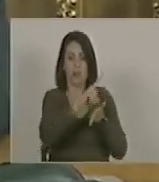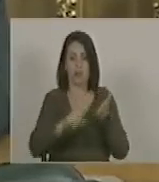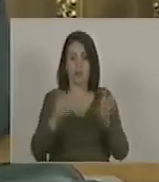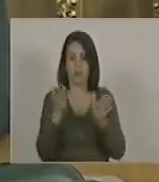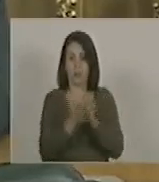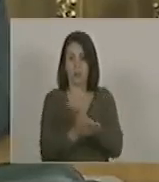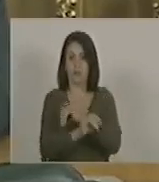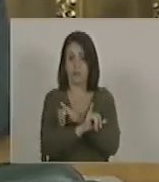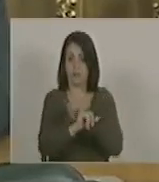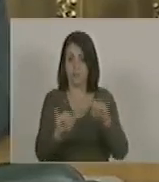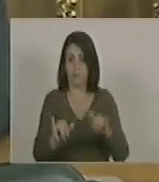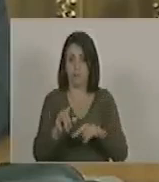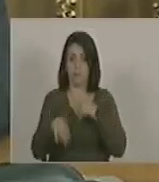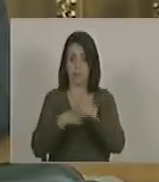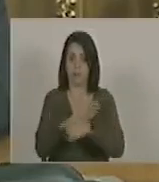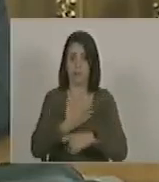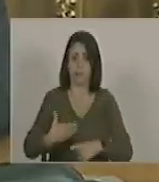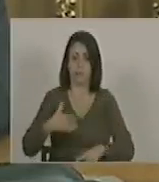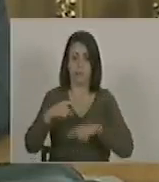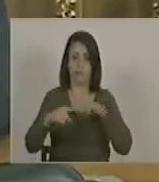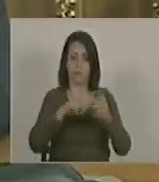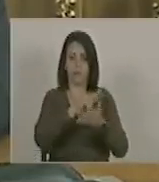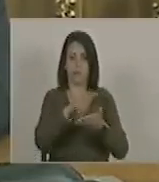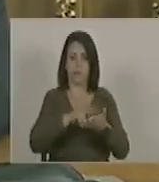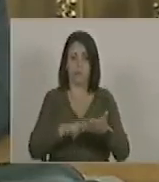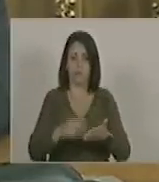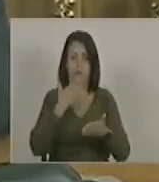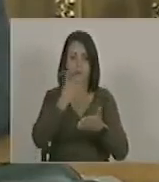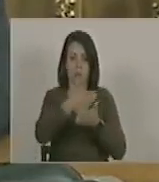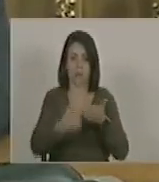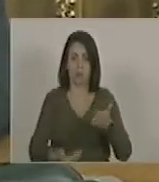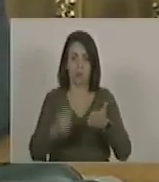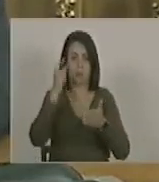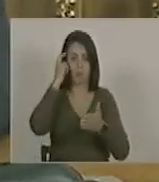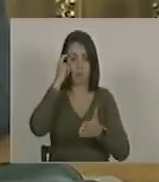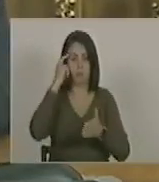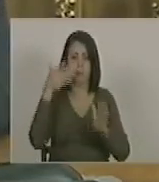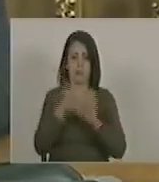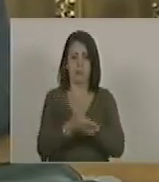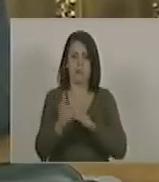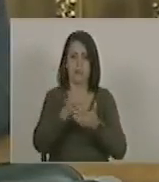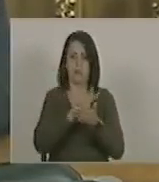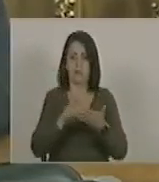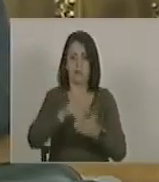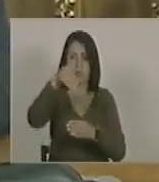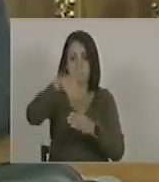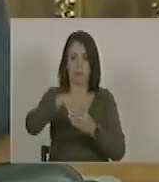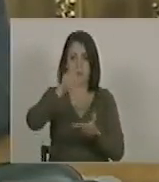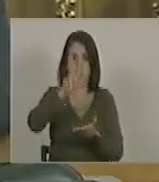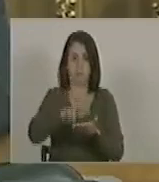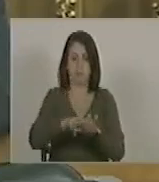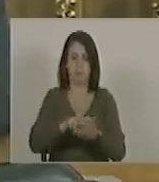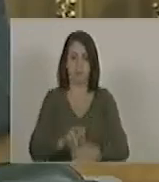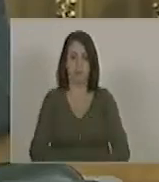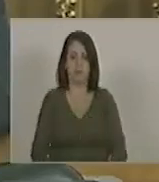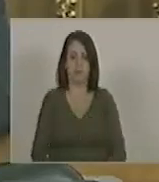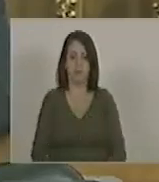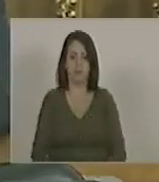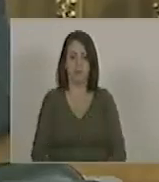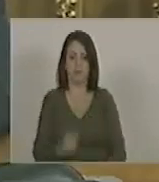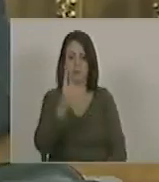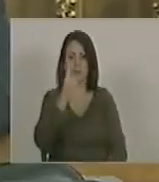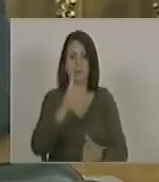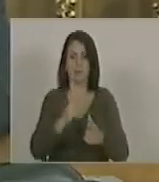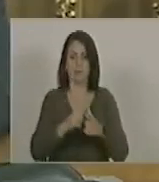adjunta. A continuación, el presidente ordenó dar lectura a la propuesta del orden del día, la cual, una vez leída y sometida a votación, resultó aprobada.